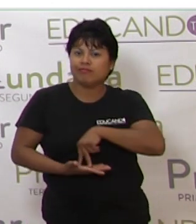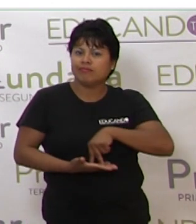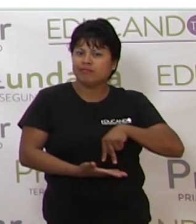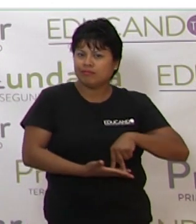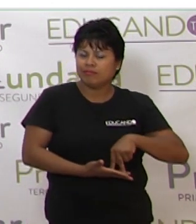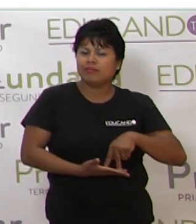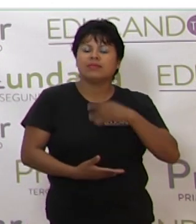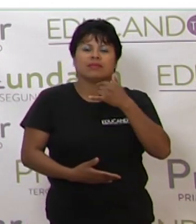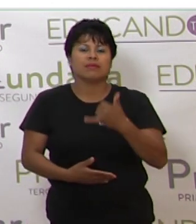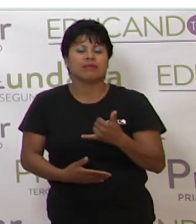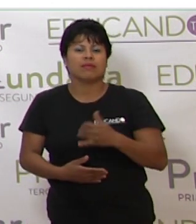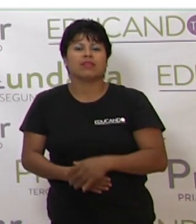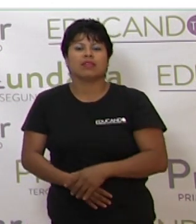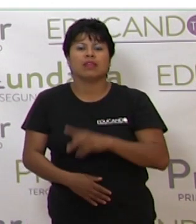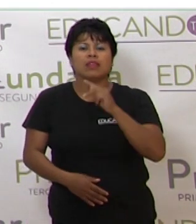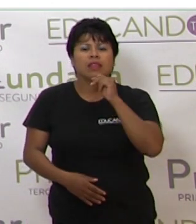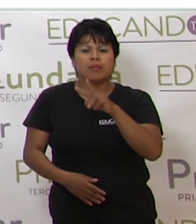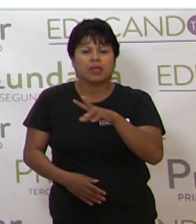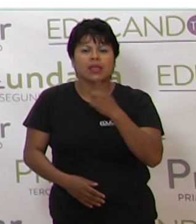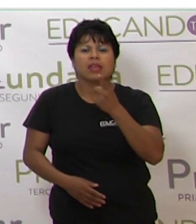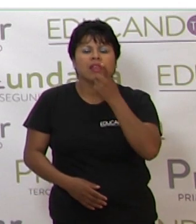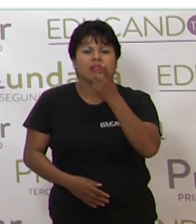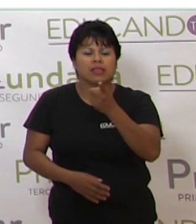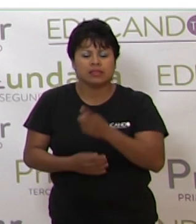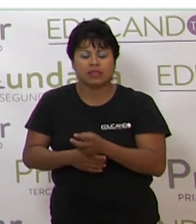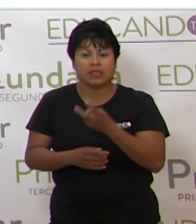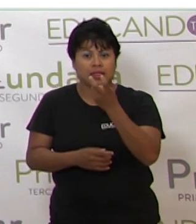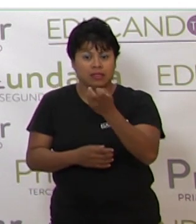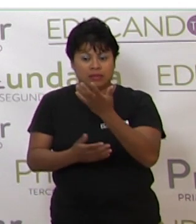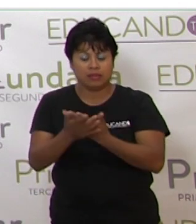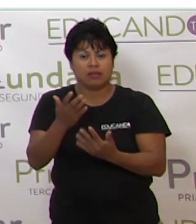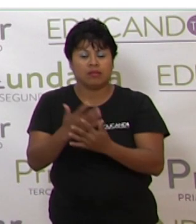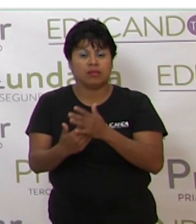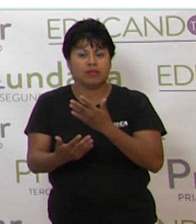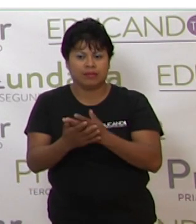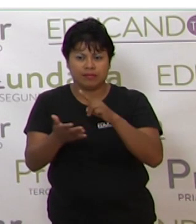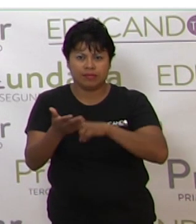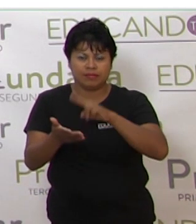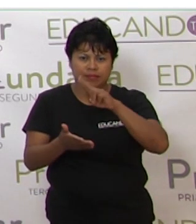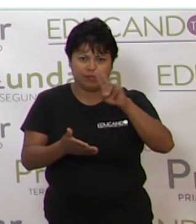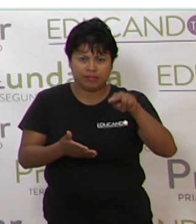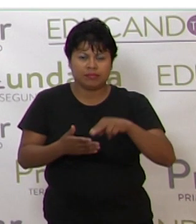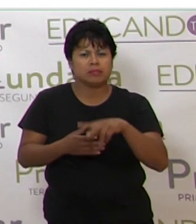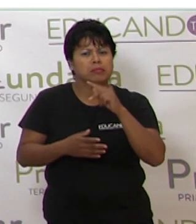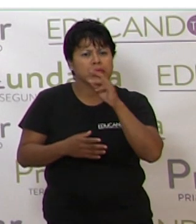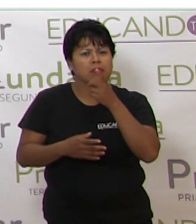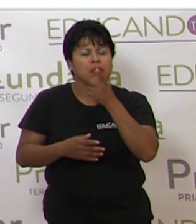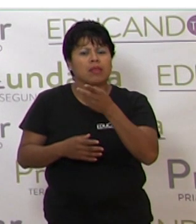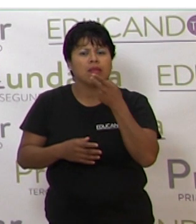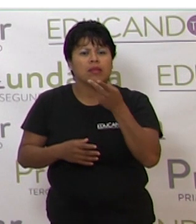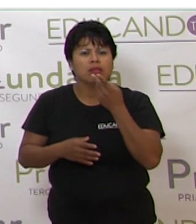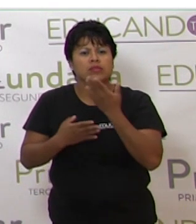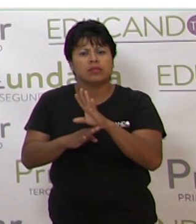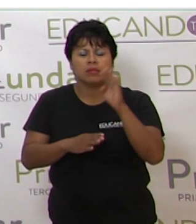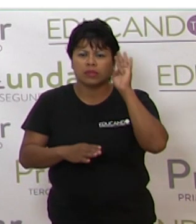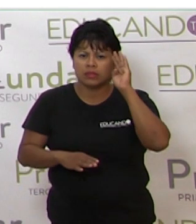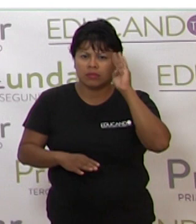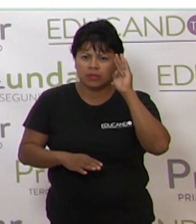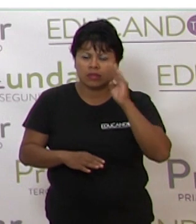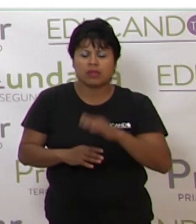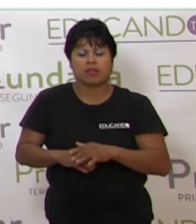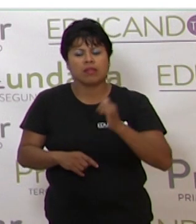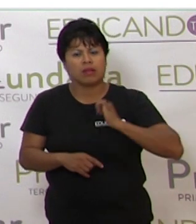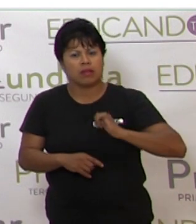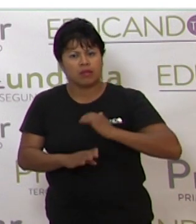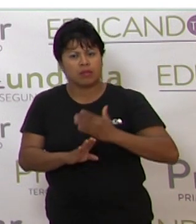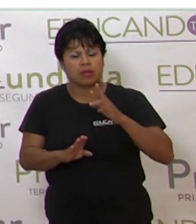Y también, ¿qué nos dice esta obra pictórica? Pues también nos habla del pensamiento de la época